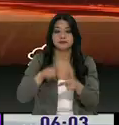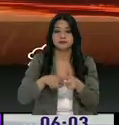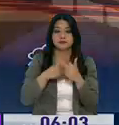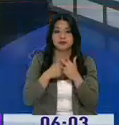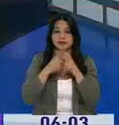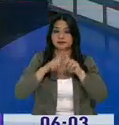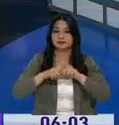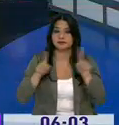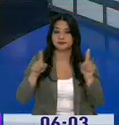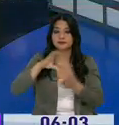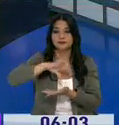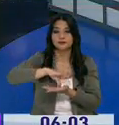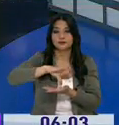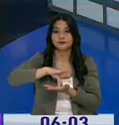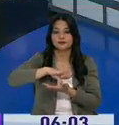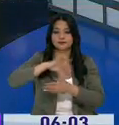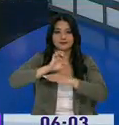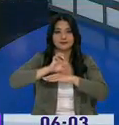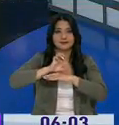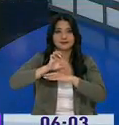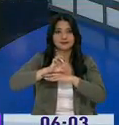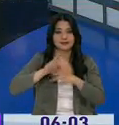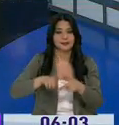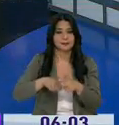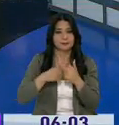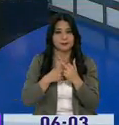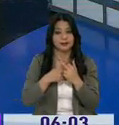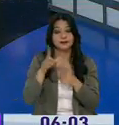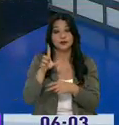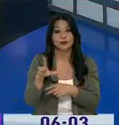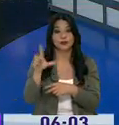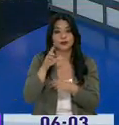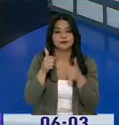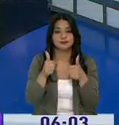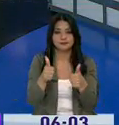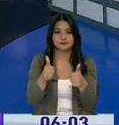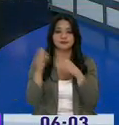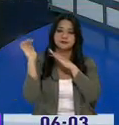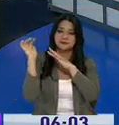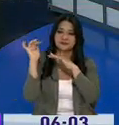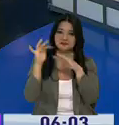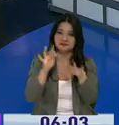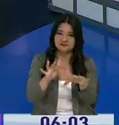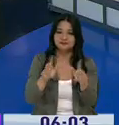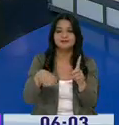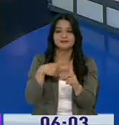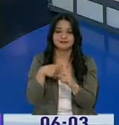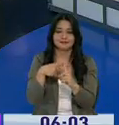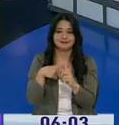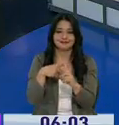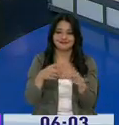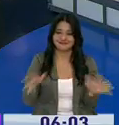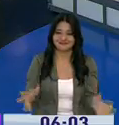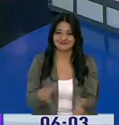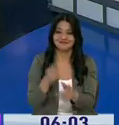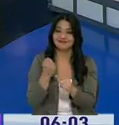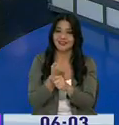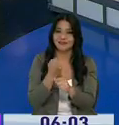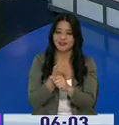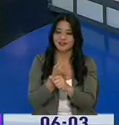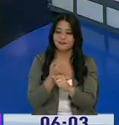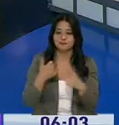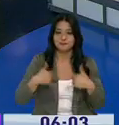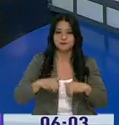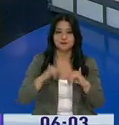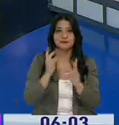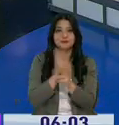varias partes del Ecuador, así que será un lunes lleno de buenas bendiciones y sobre todo a trabajar y a producir. Oye, sí, me dicen que